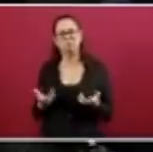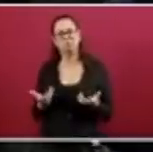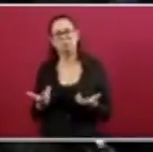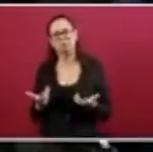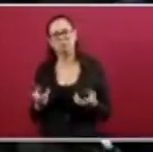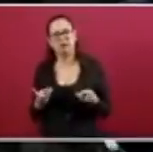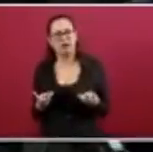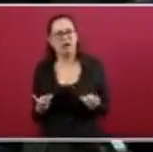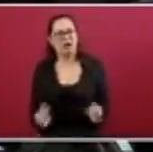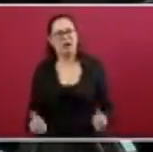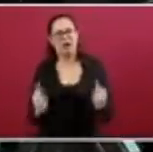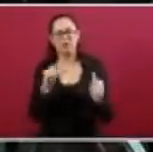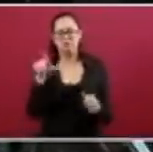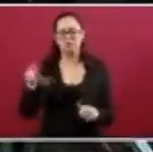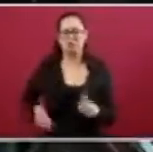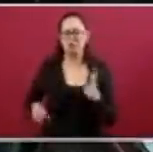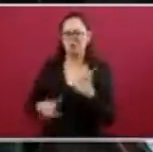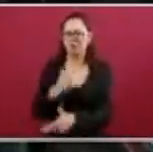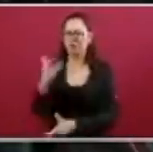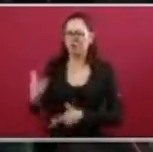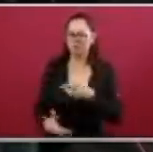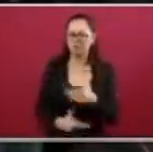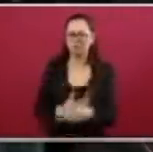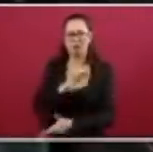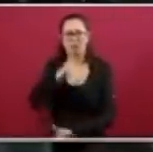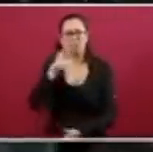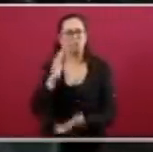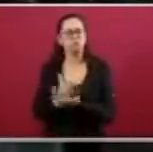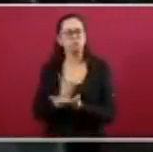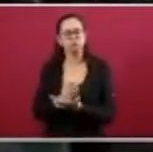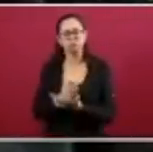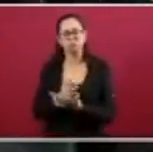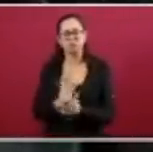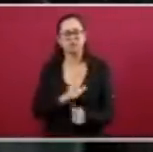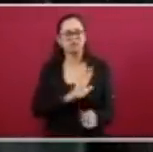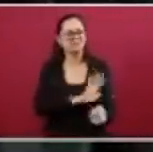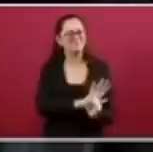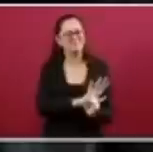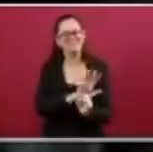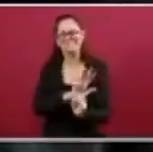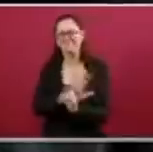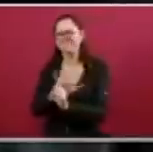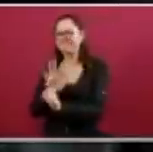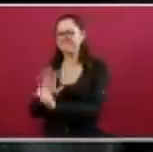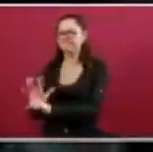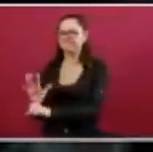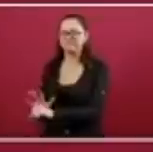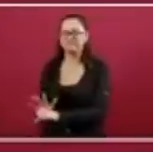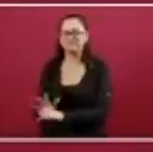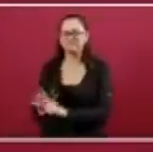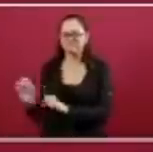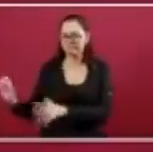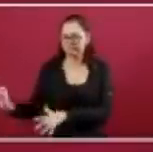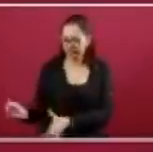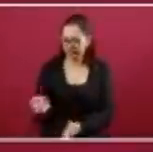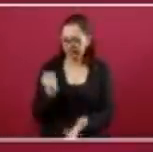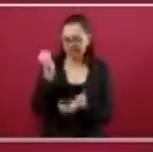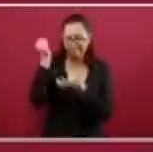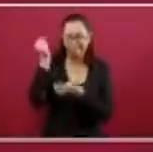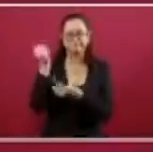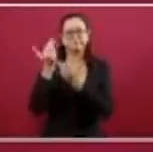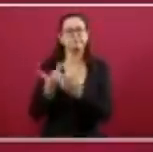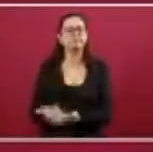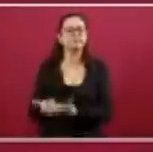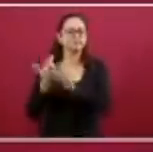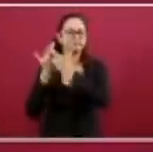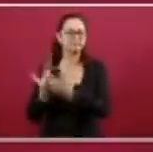de los altos funcionarios públicos. Todo eso nos va a permitir liberar muchos